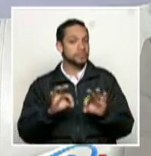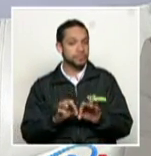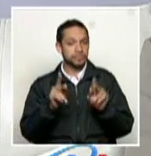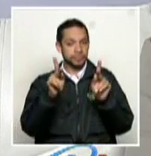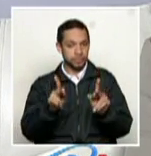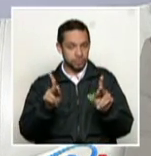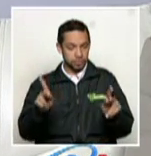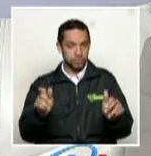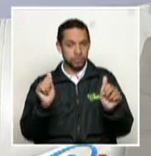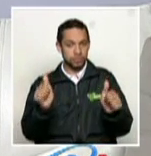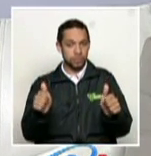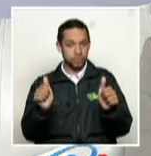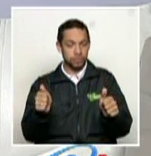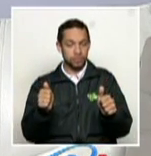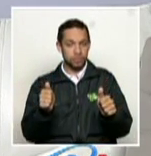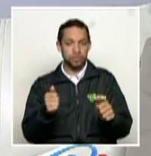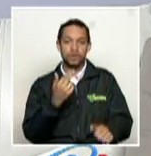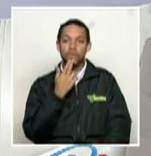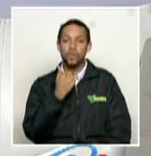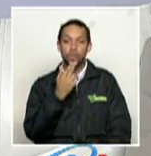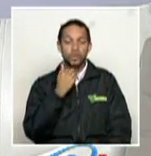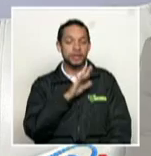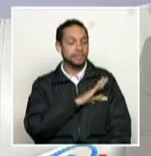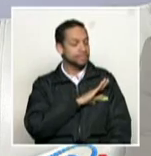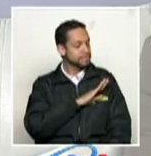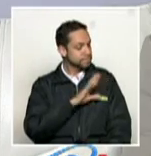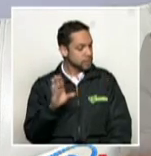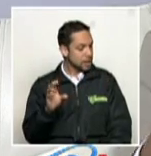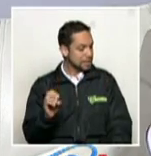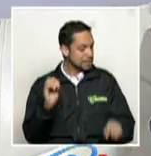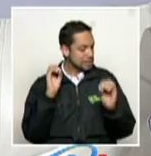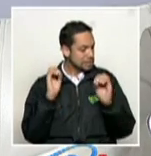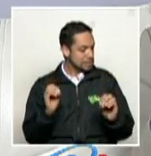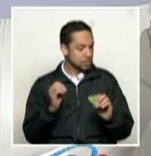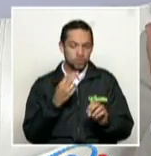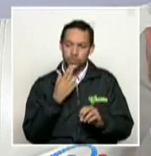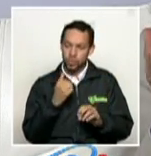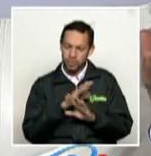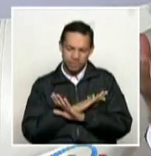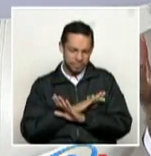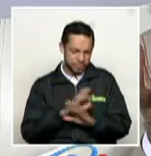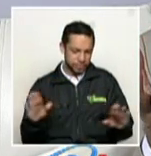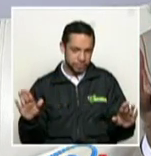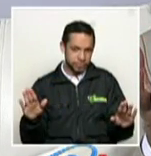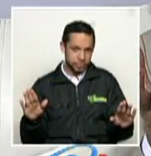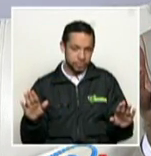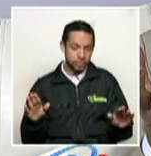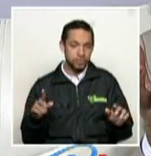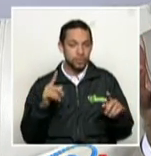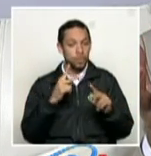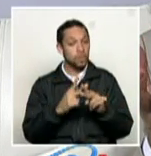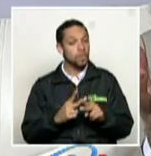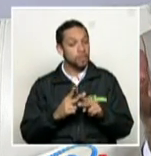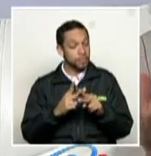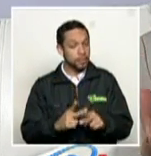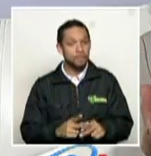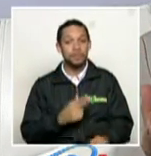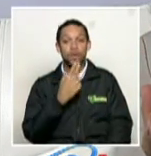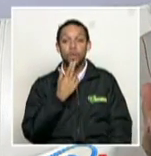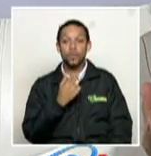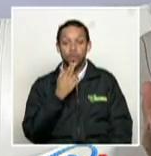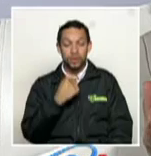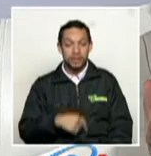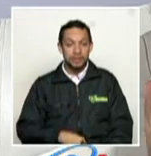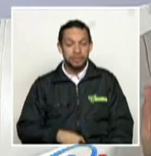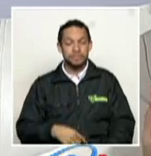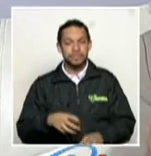pacientes no vuelvan a consumir azúcares. El azúcar es el caldo de cultivo para las